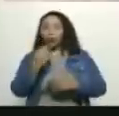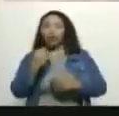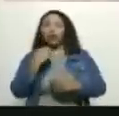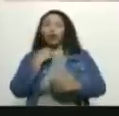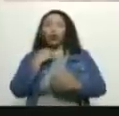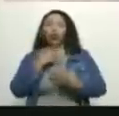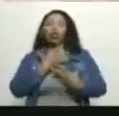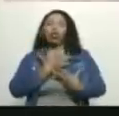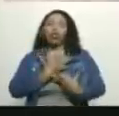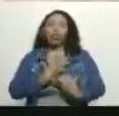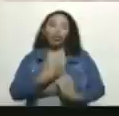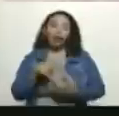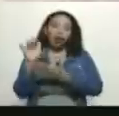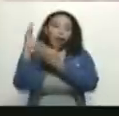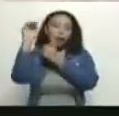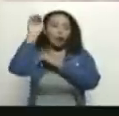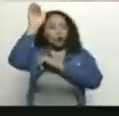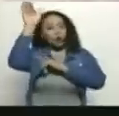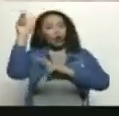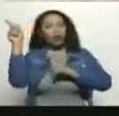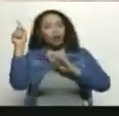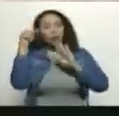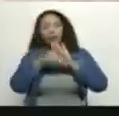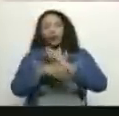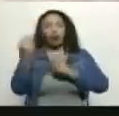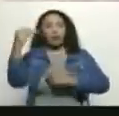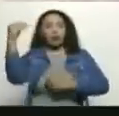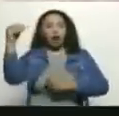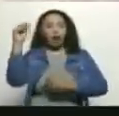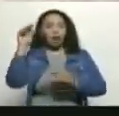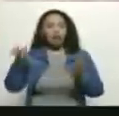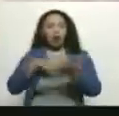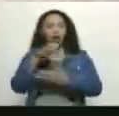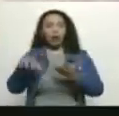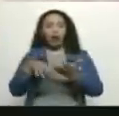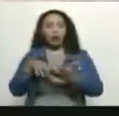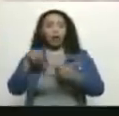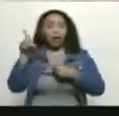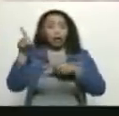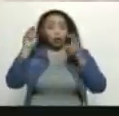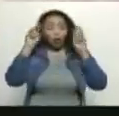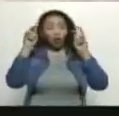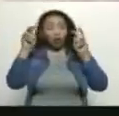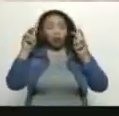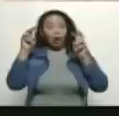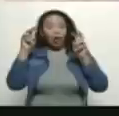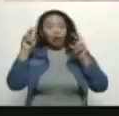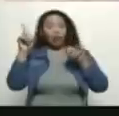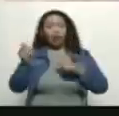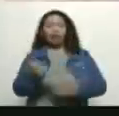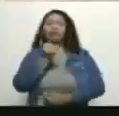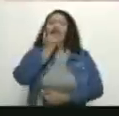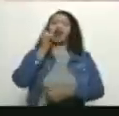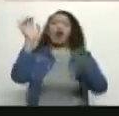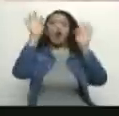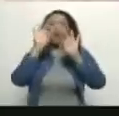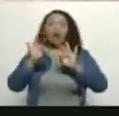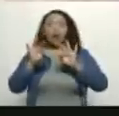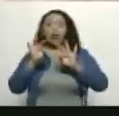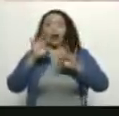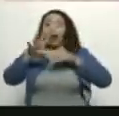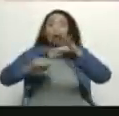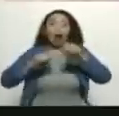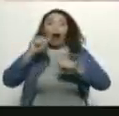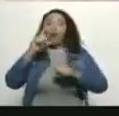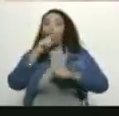desesperanza serán mucho más profundas. Todos estos efectos perversos son producto de un errado modelo de consumo desmedido